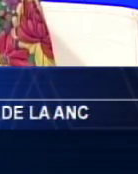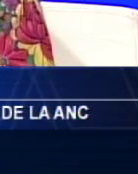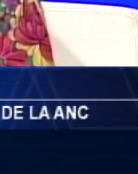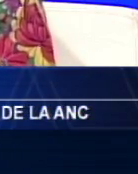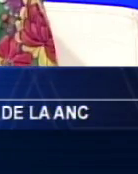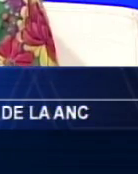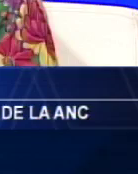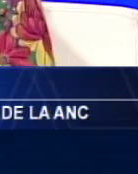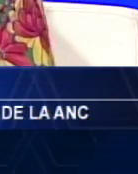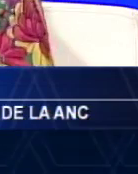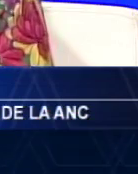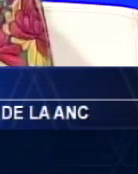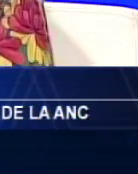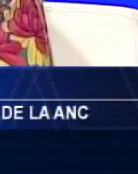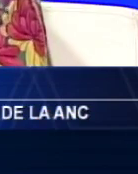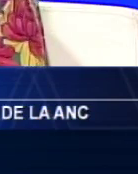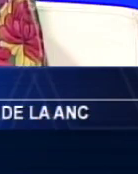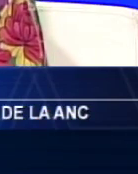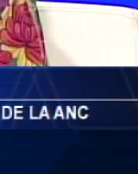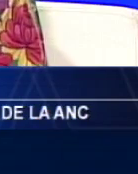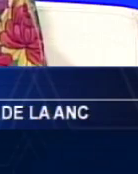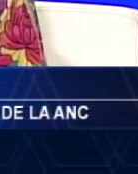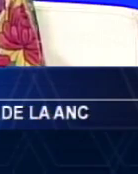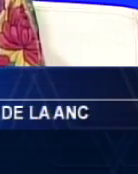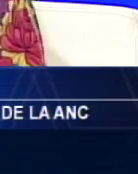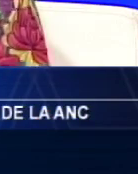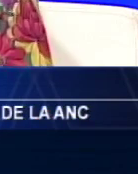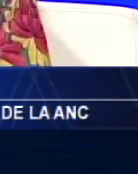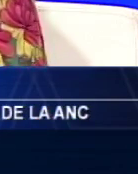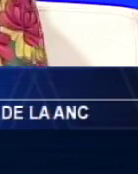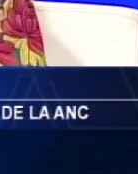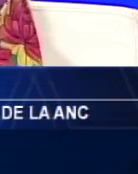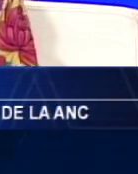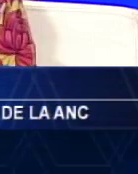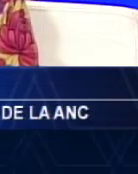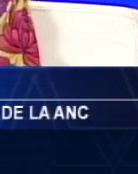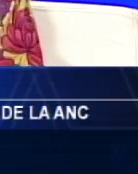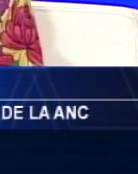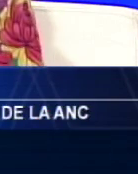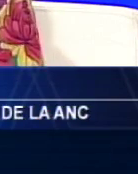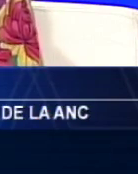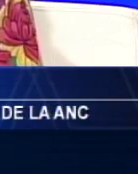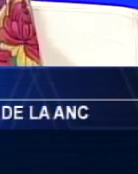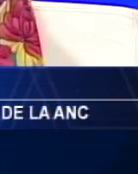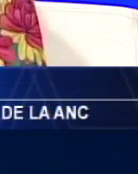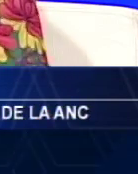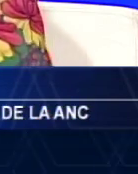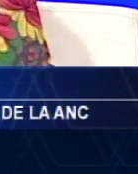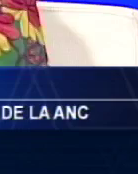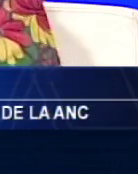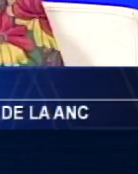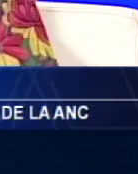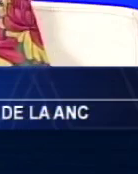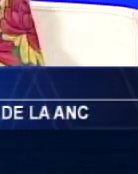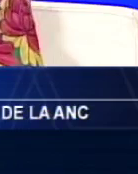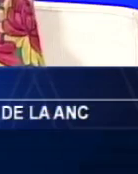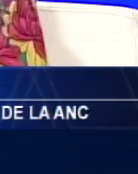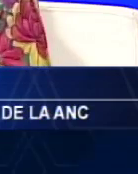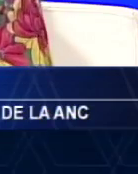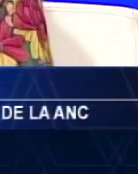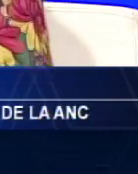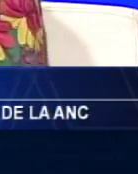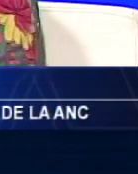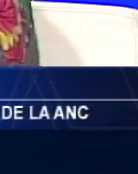por supuesto hoy estamos trabajando en paralelo con una campaña electoral. Este mismo viernes vamos a tener una sesión, siempre vamos a estar